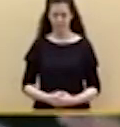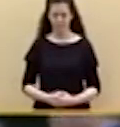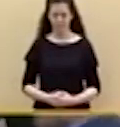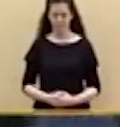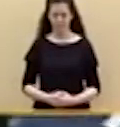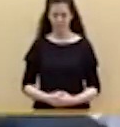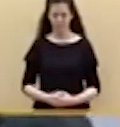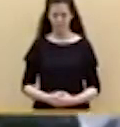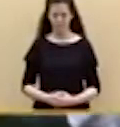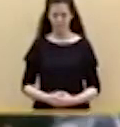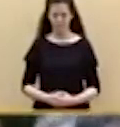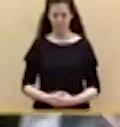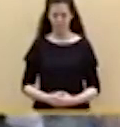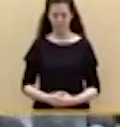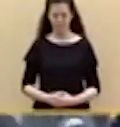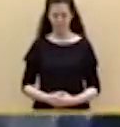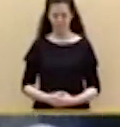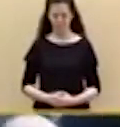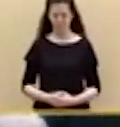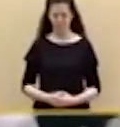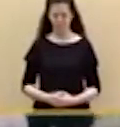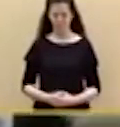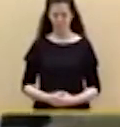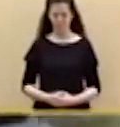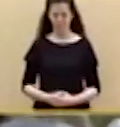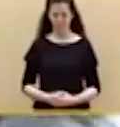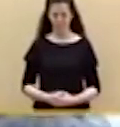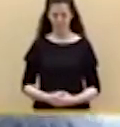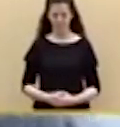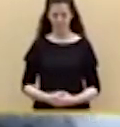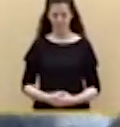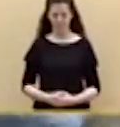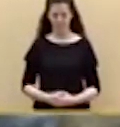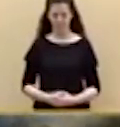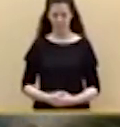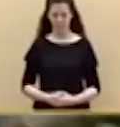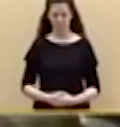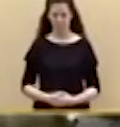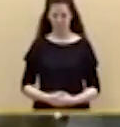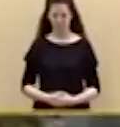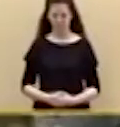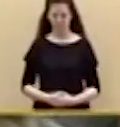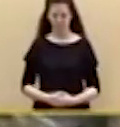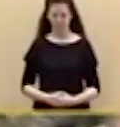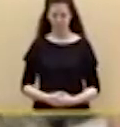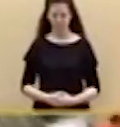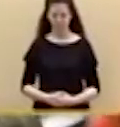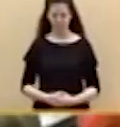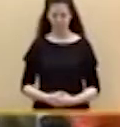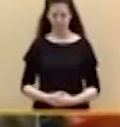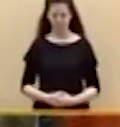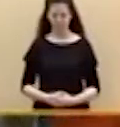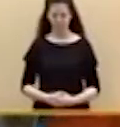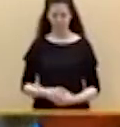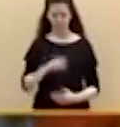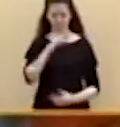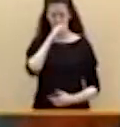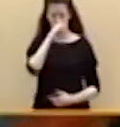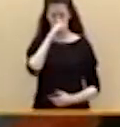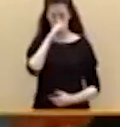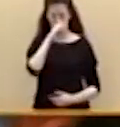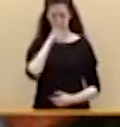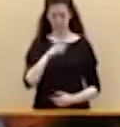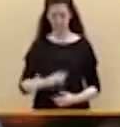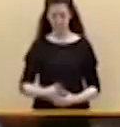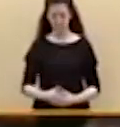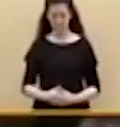La jefatura De estado Está siendo cuestionada En términos mediáticos Y eso también De la casa real De la casa real Claro De la bronca